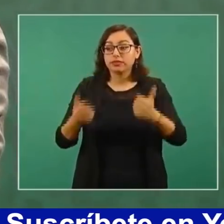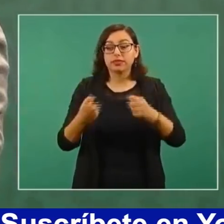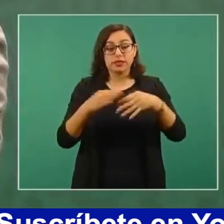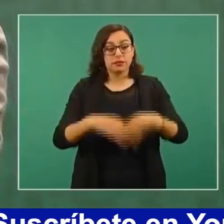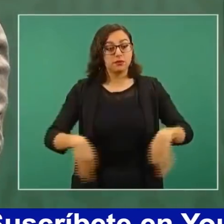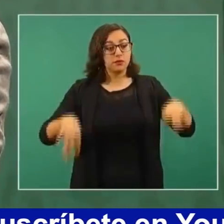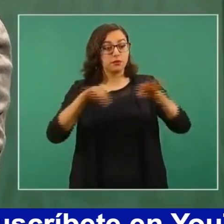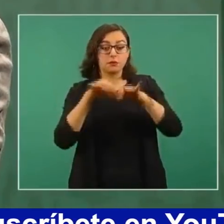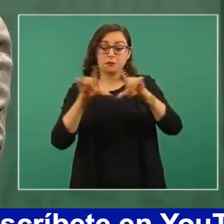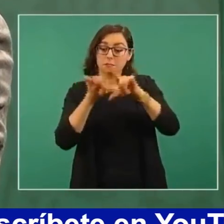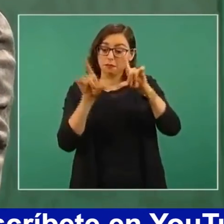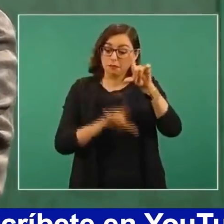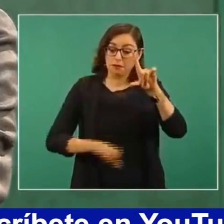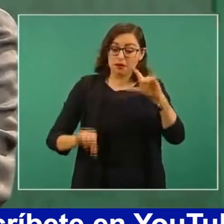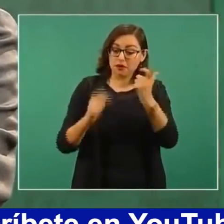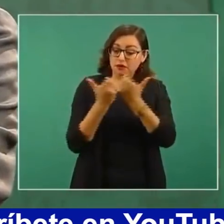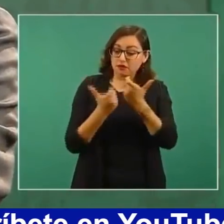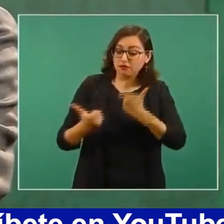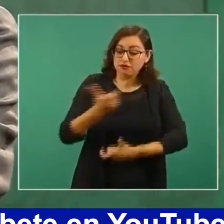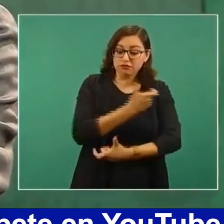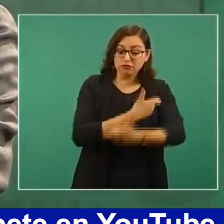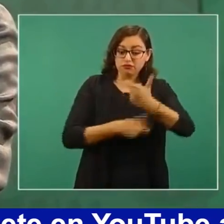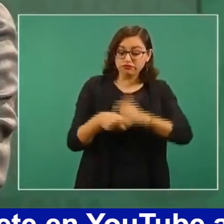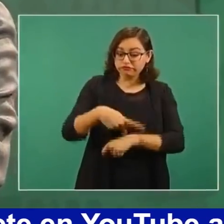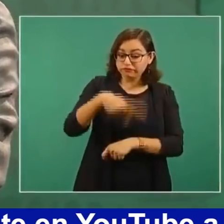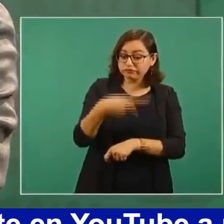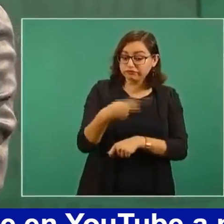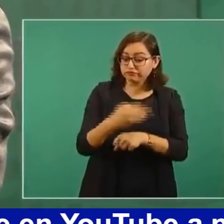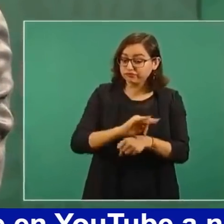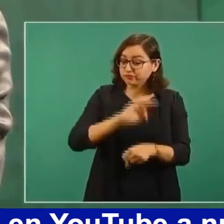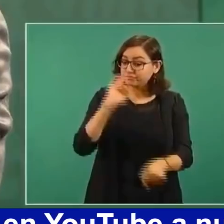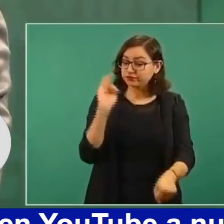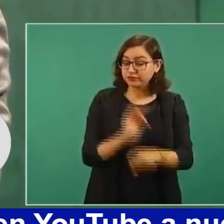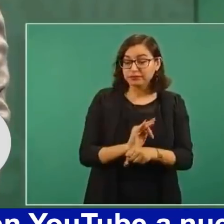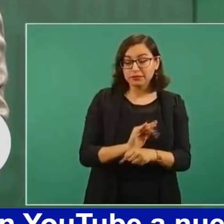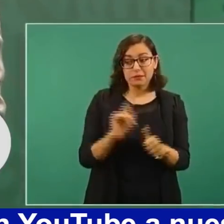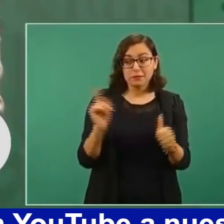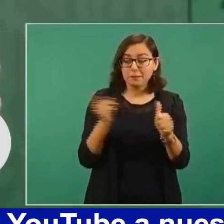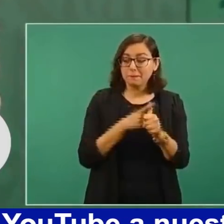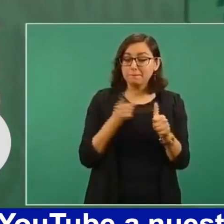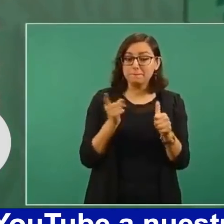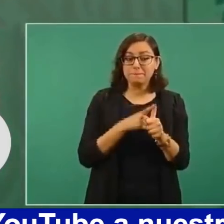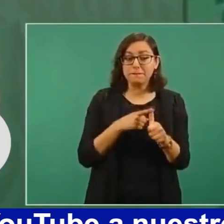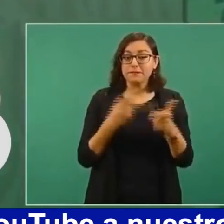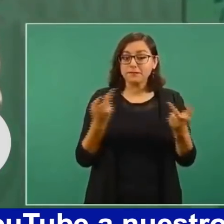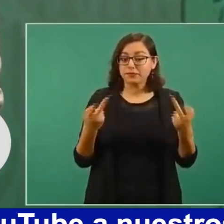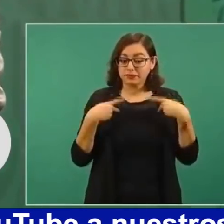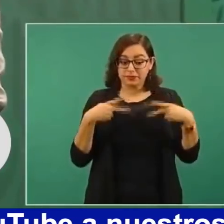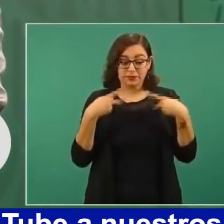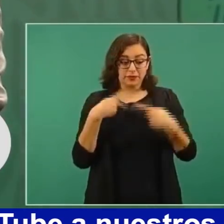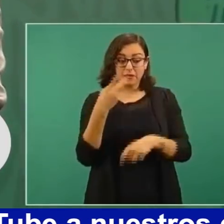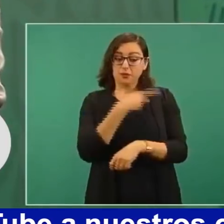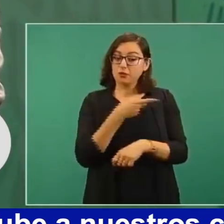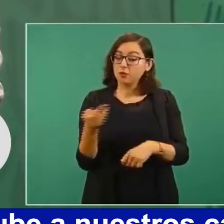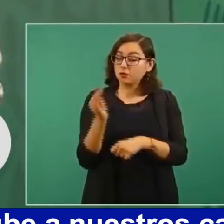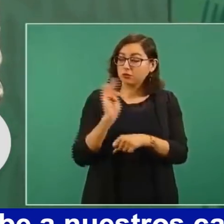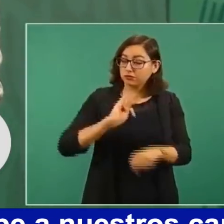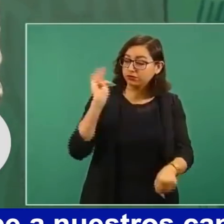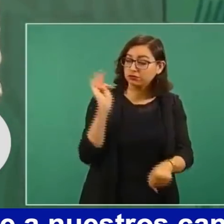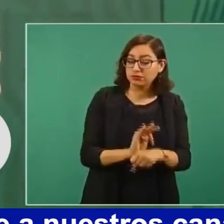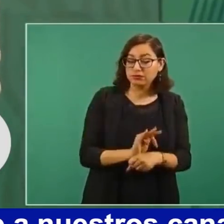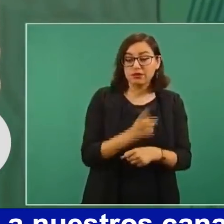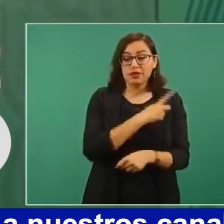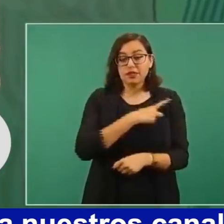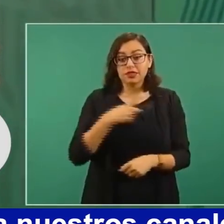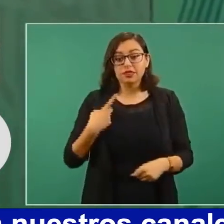la economía de los mexicanos y sobre todo defender a la gente pobre, como